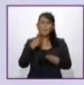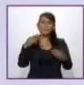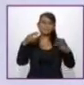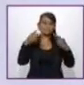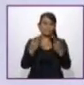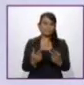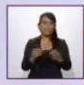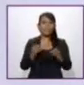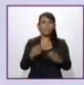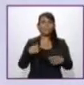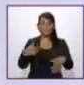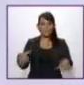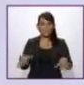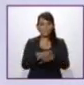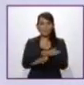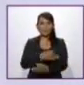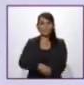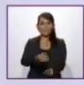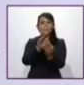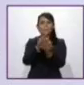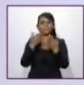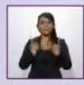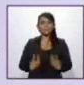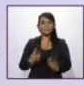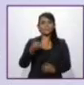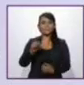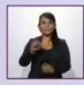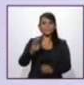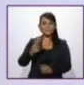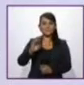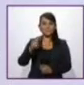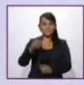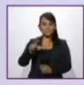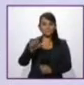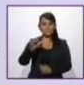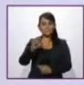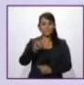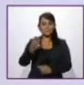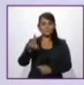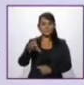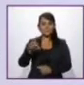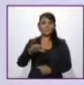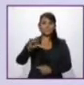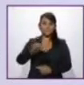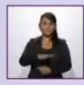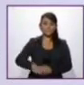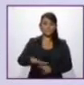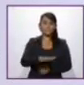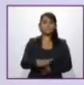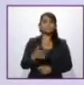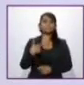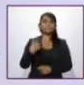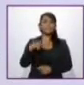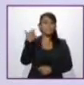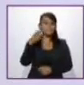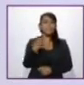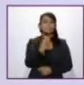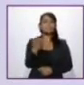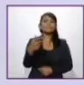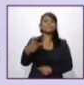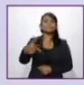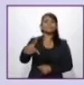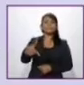cambio valiente de Abigail Arredondo. Hoy en Querétaro hemos tenido 113 gobernantes,